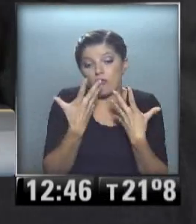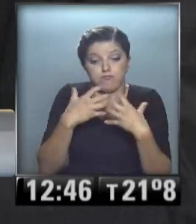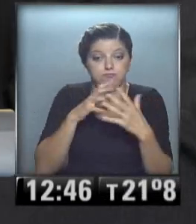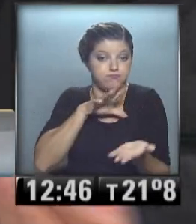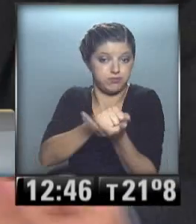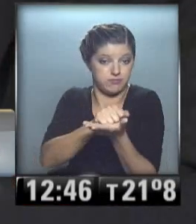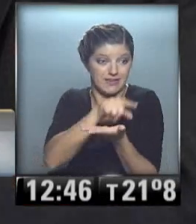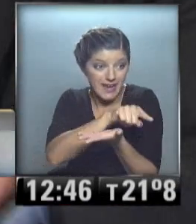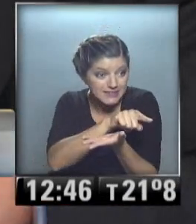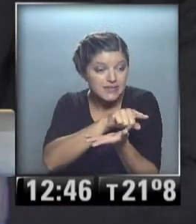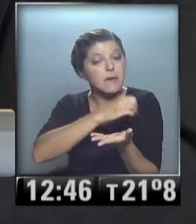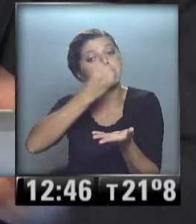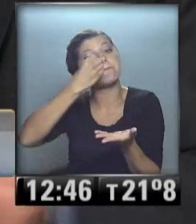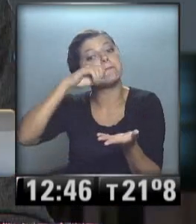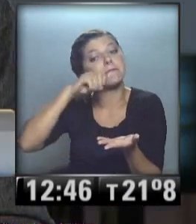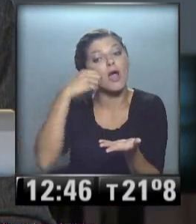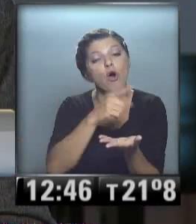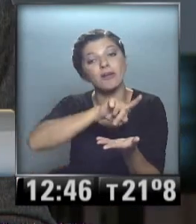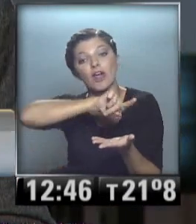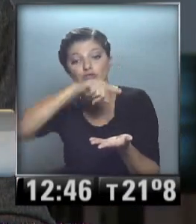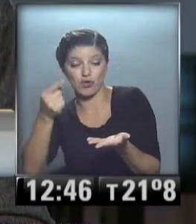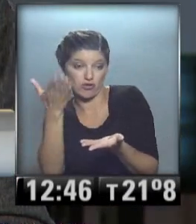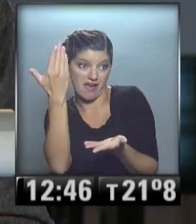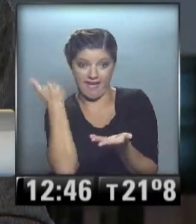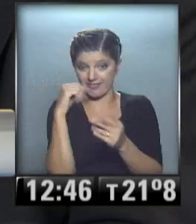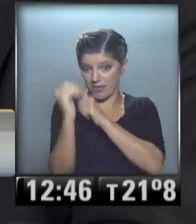es más eficiente que los que antes estaban,